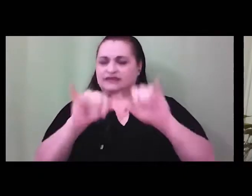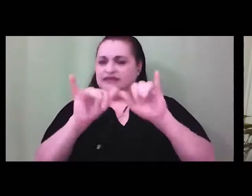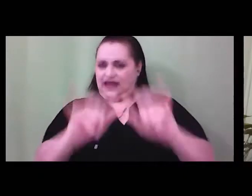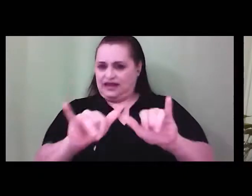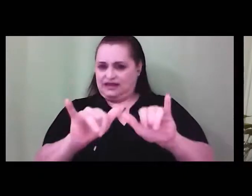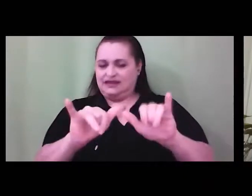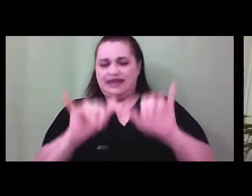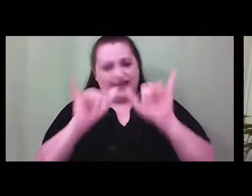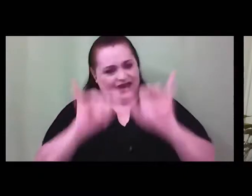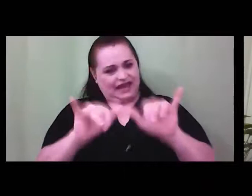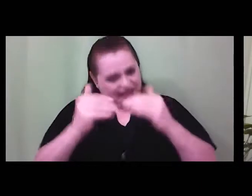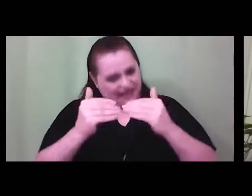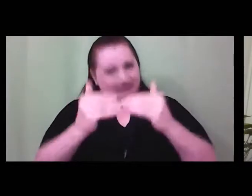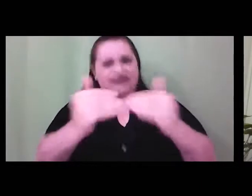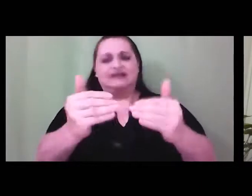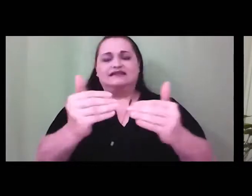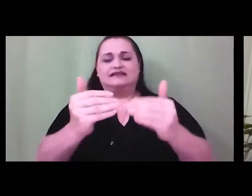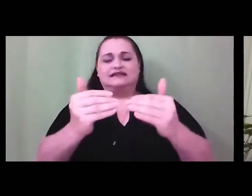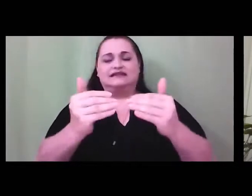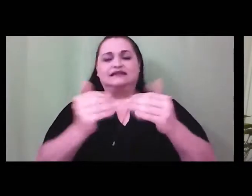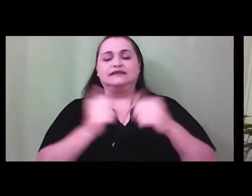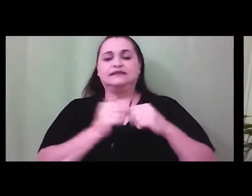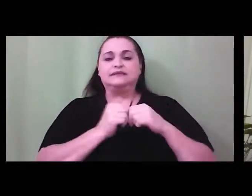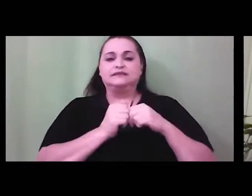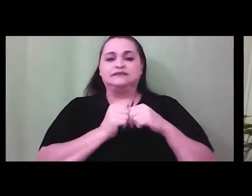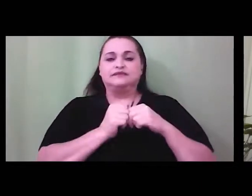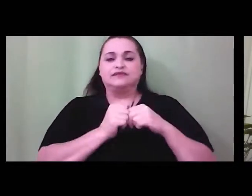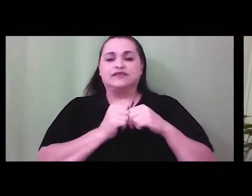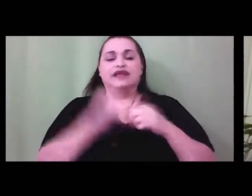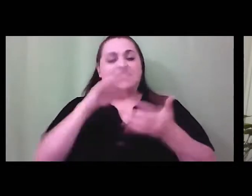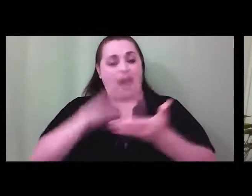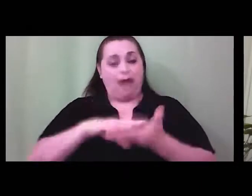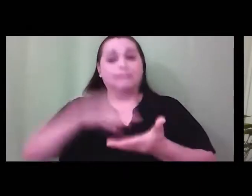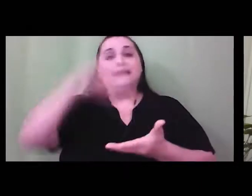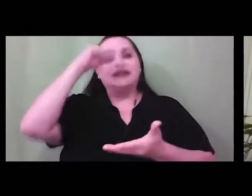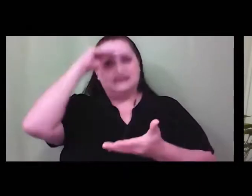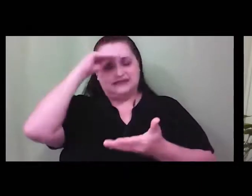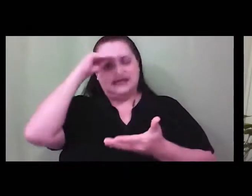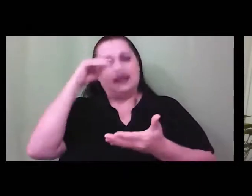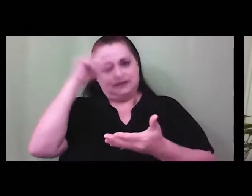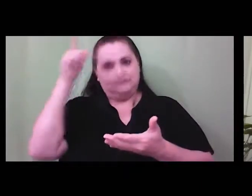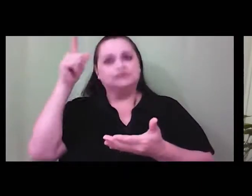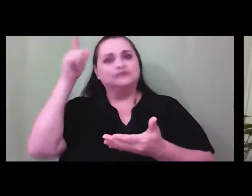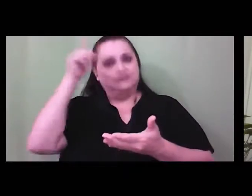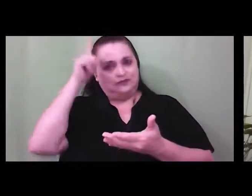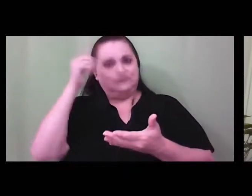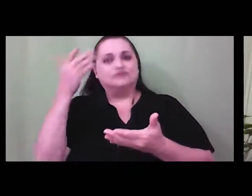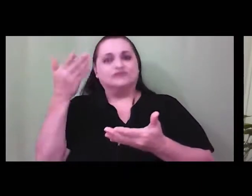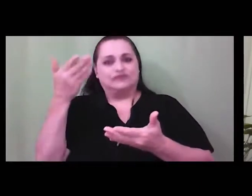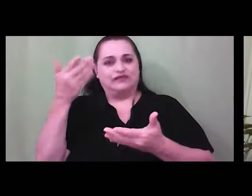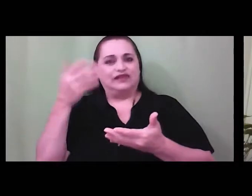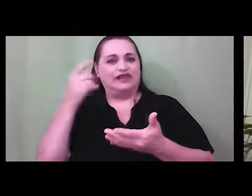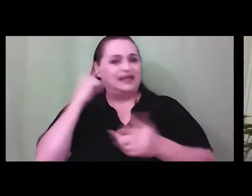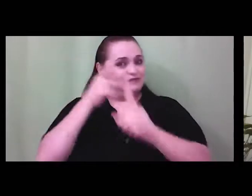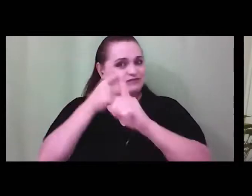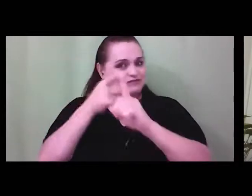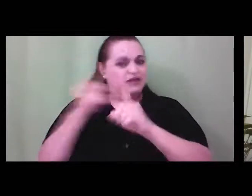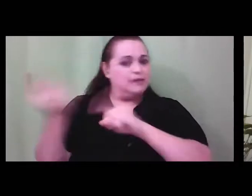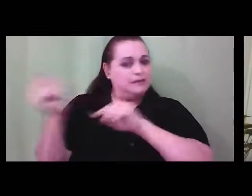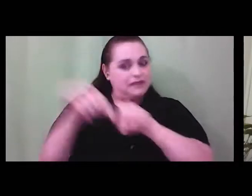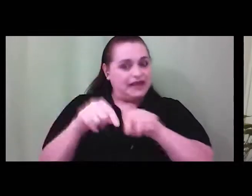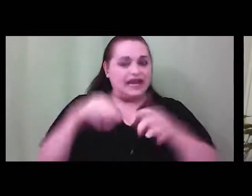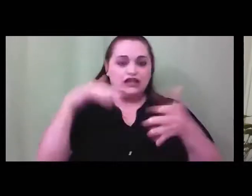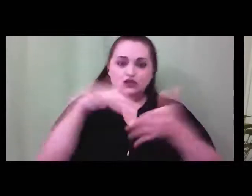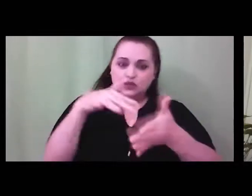quedarse ahí y el aprendizaje, por supuesto, o sea, a lo que vinimos a un